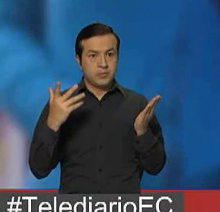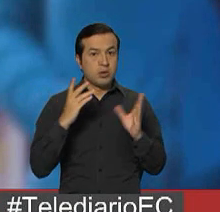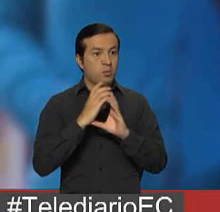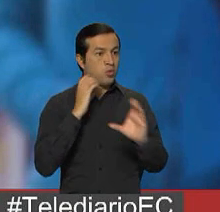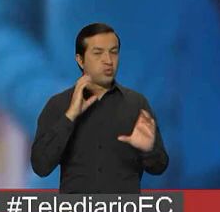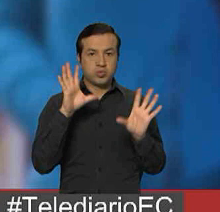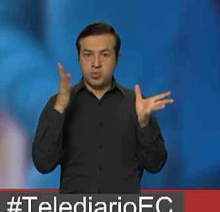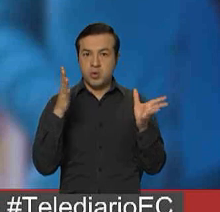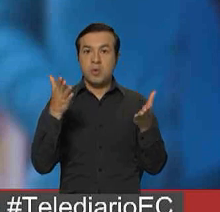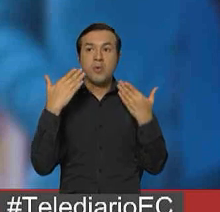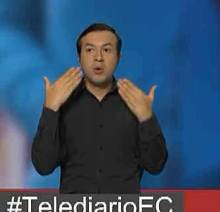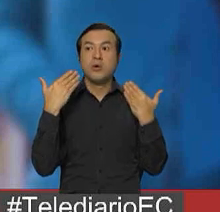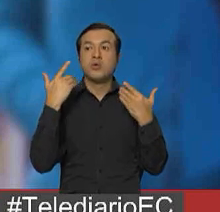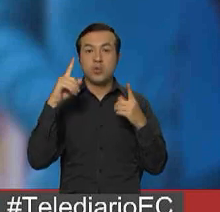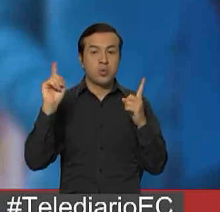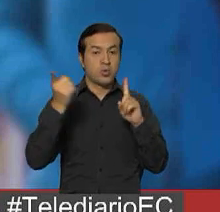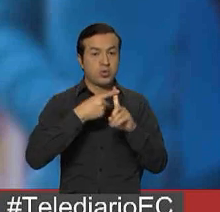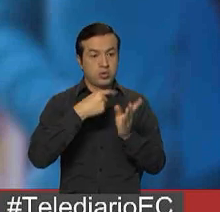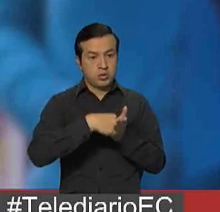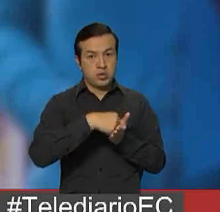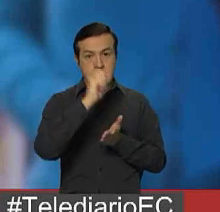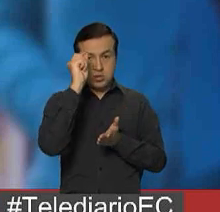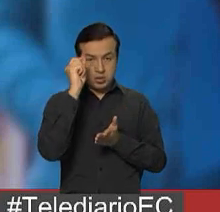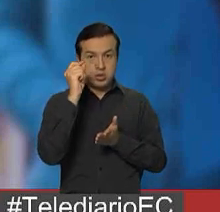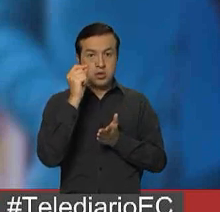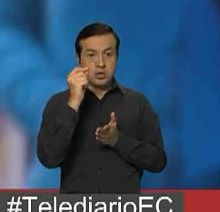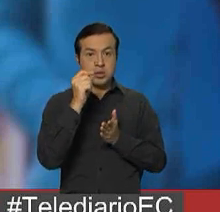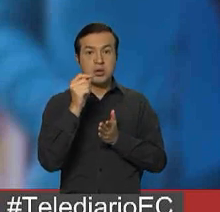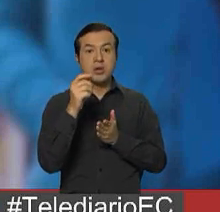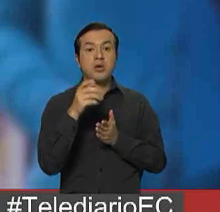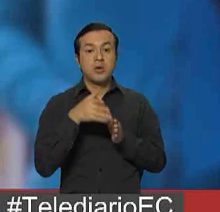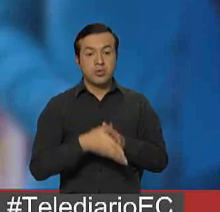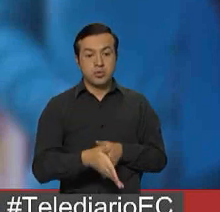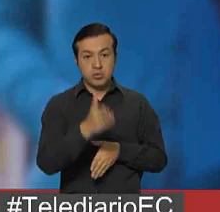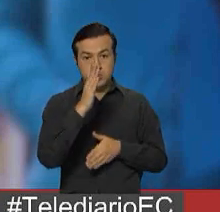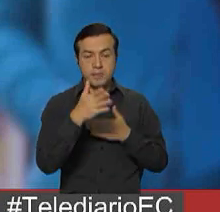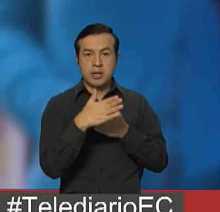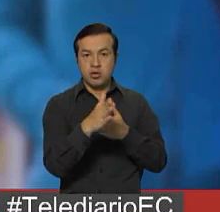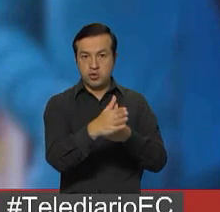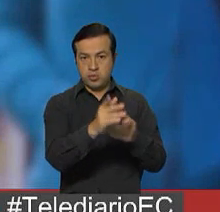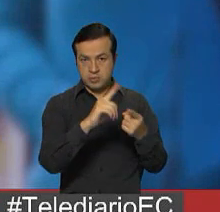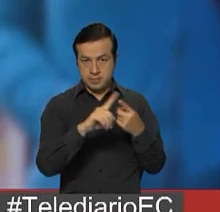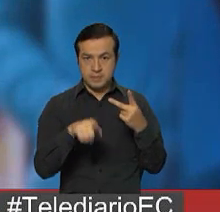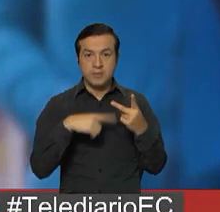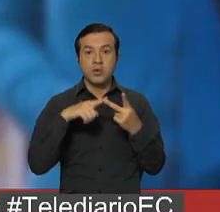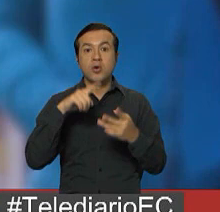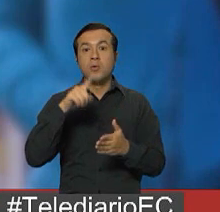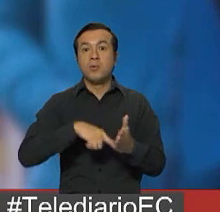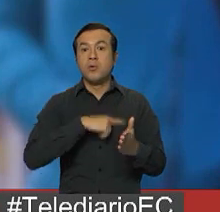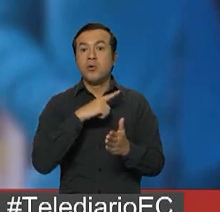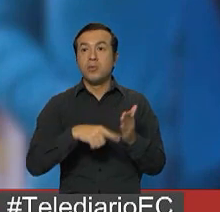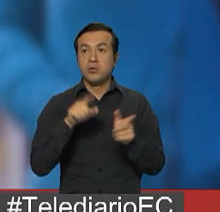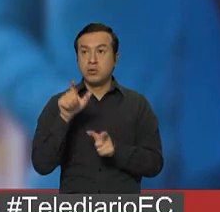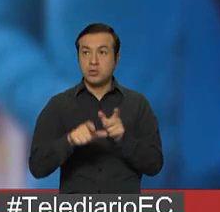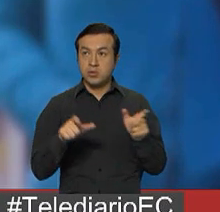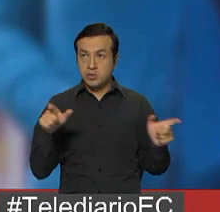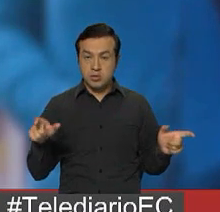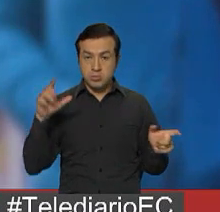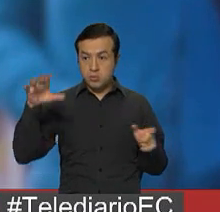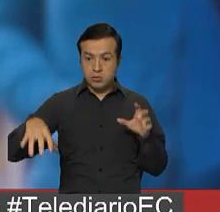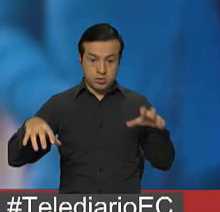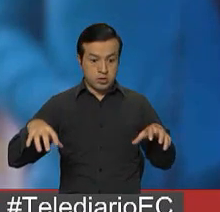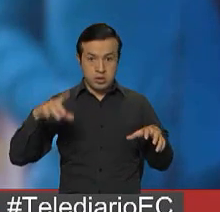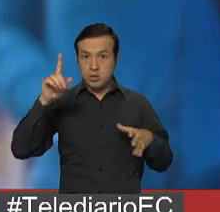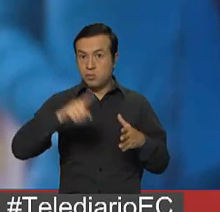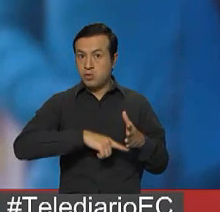en guayaquil está autorizado el funcionamiento de la ruta de la salud y la metrovía está prohibido el transporte de personas entre provincias